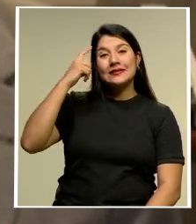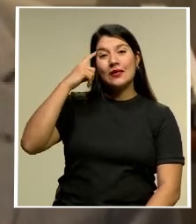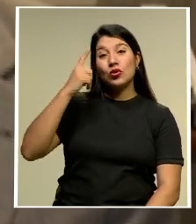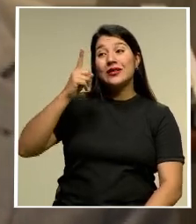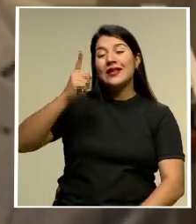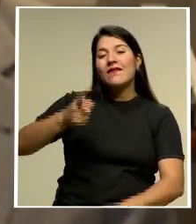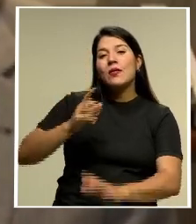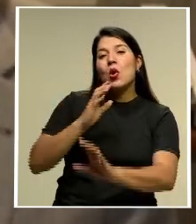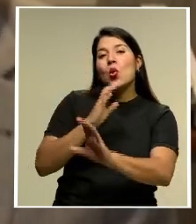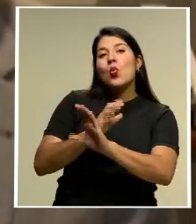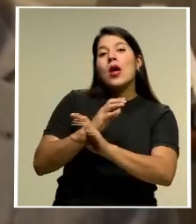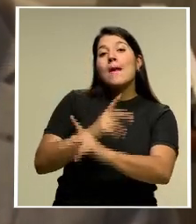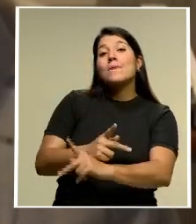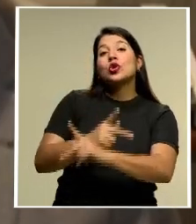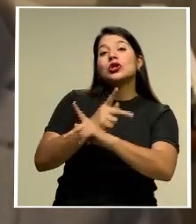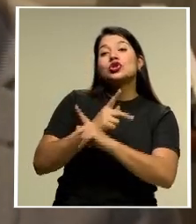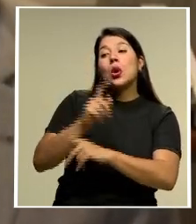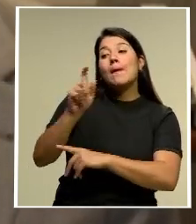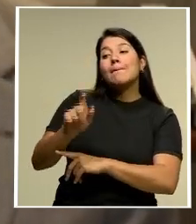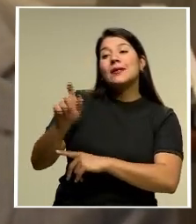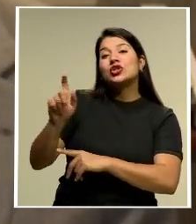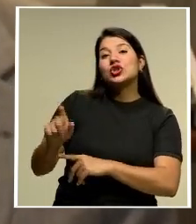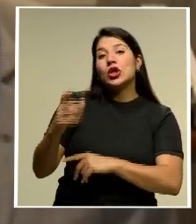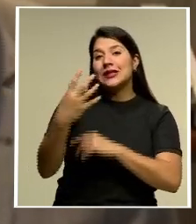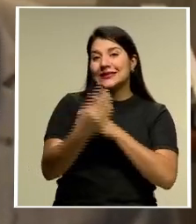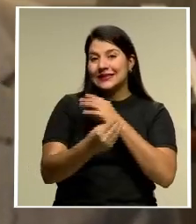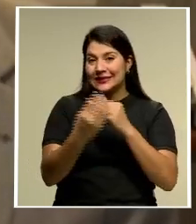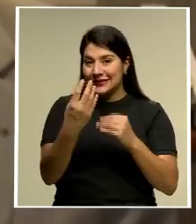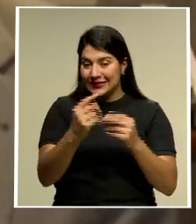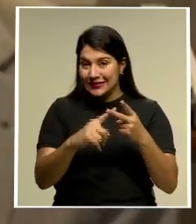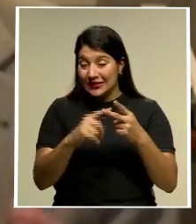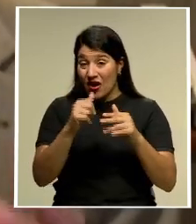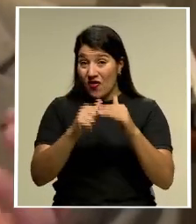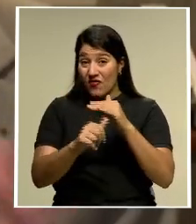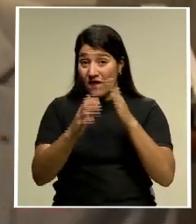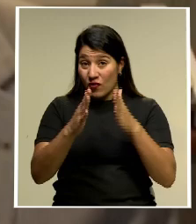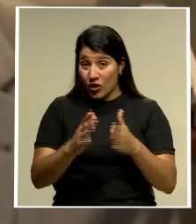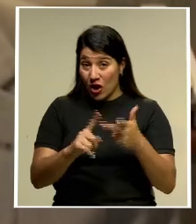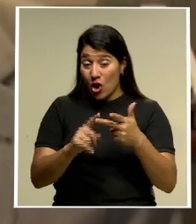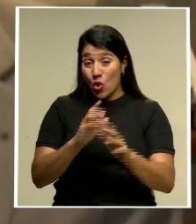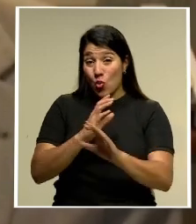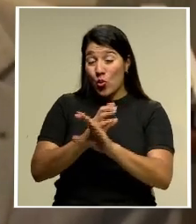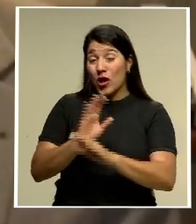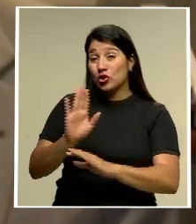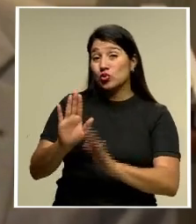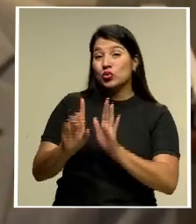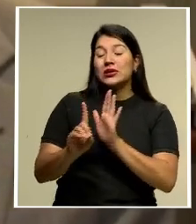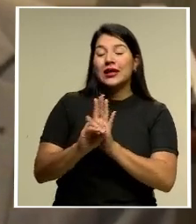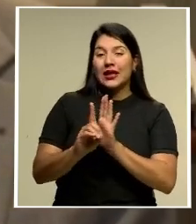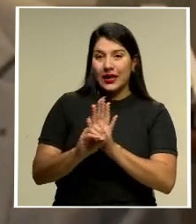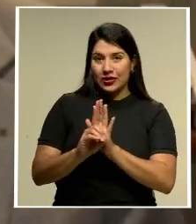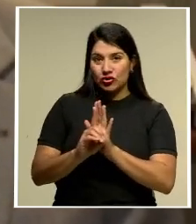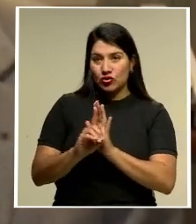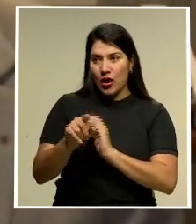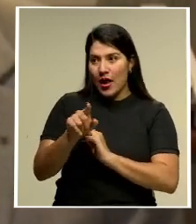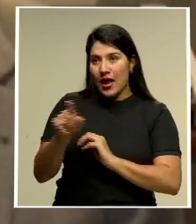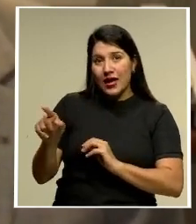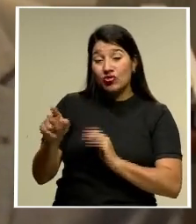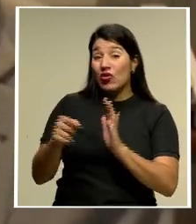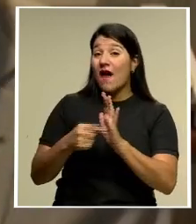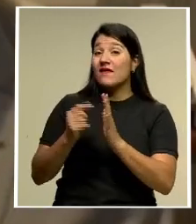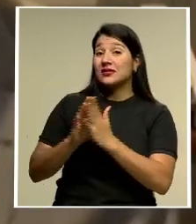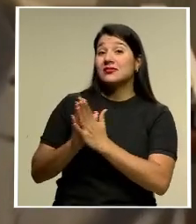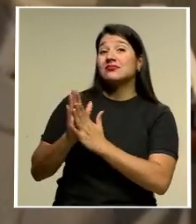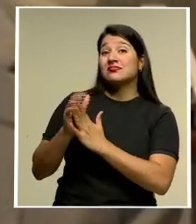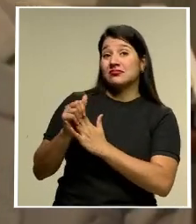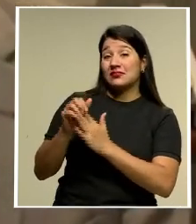la protección de la población migrante, la población refugiada, preservar los derechos de esa población que son abusados a